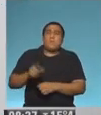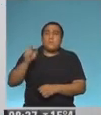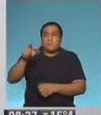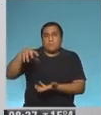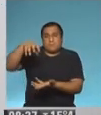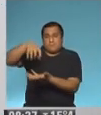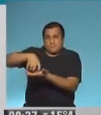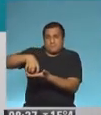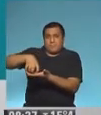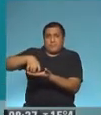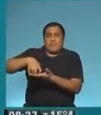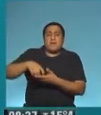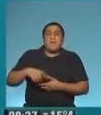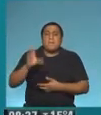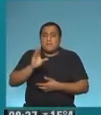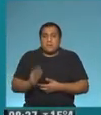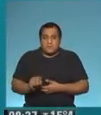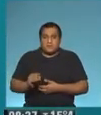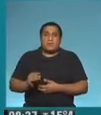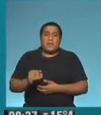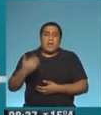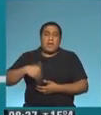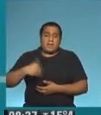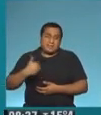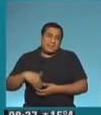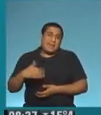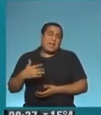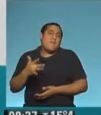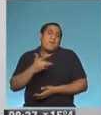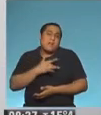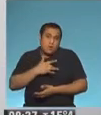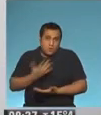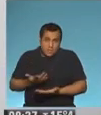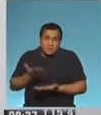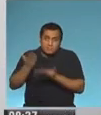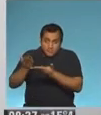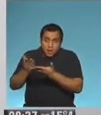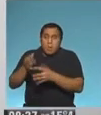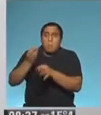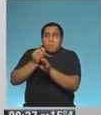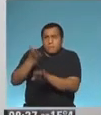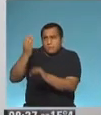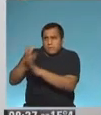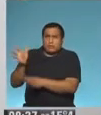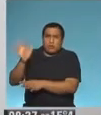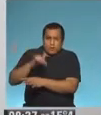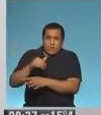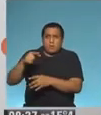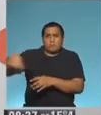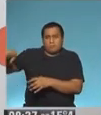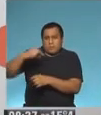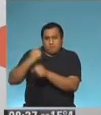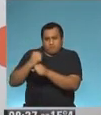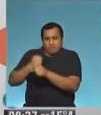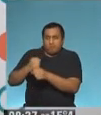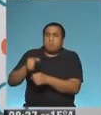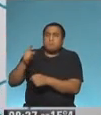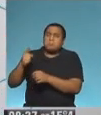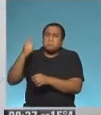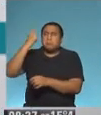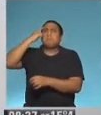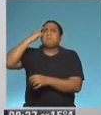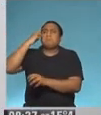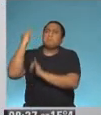que es la Federación Argentina de Cardiología, y en conjunto con tantísimos profesionales que deben hablar todos los días, ¿cuál sería ese mensaje que considerás